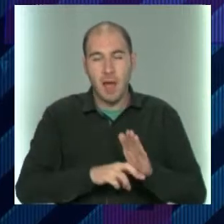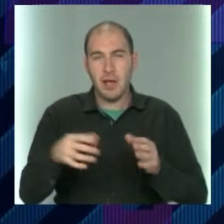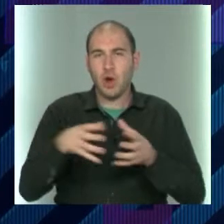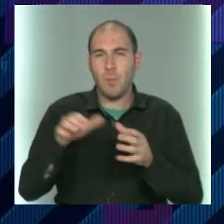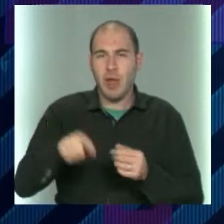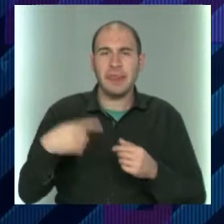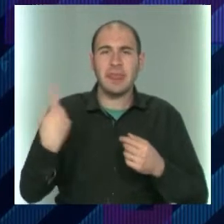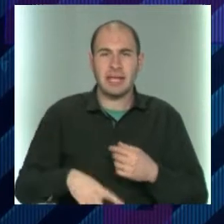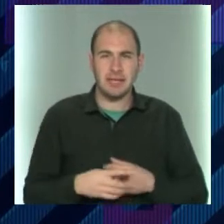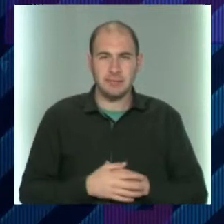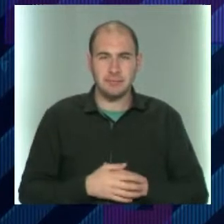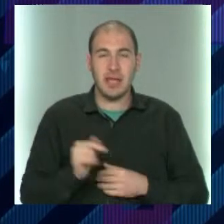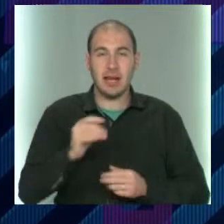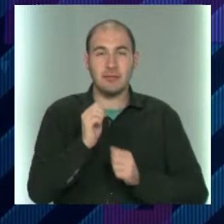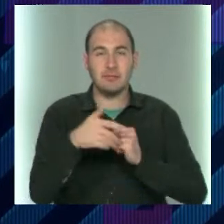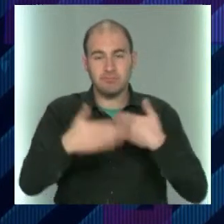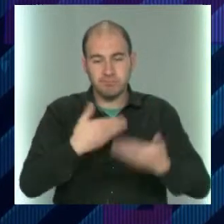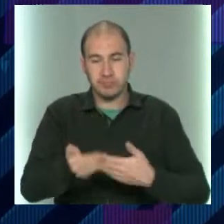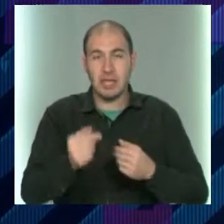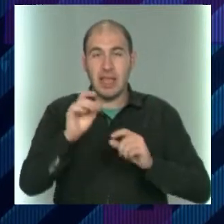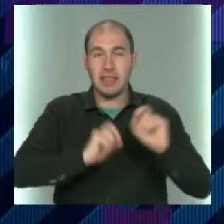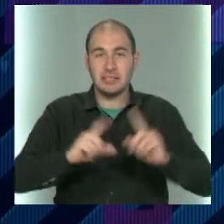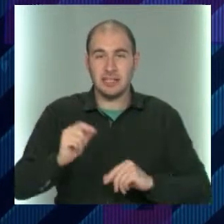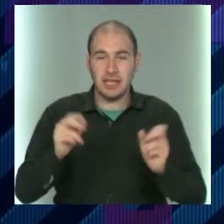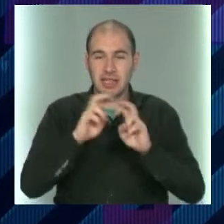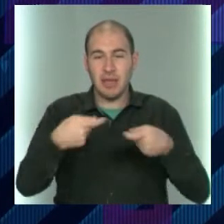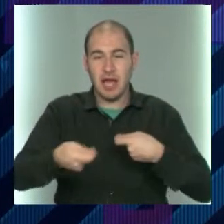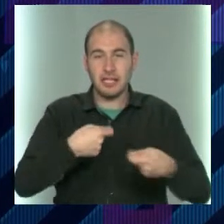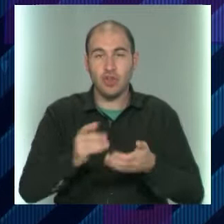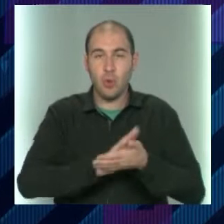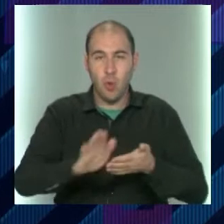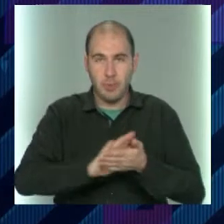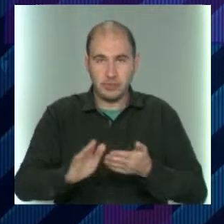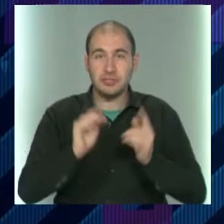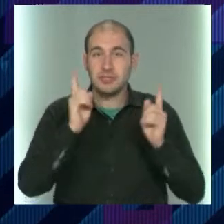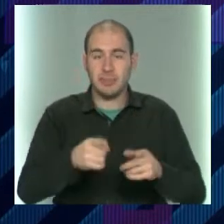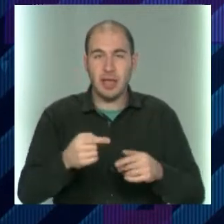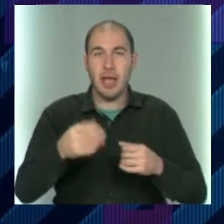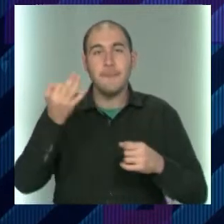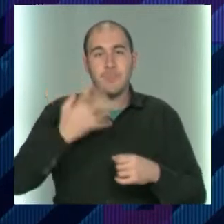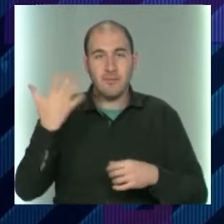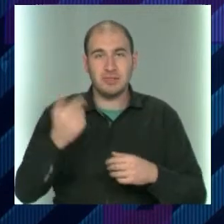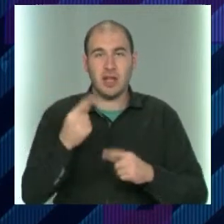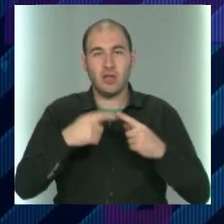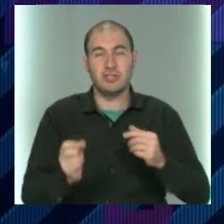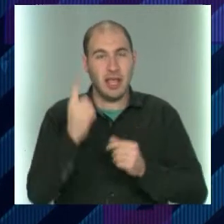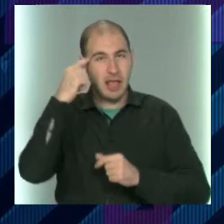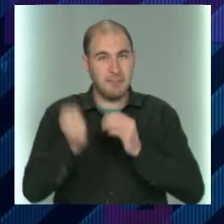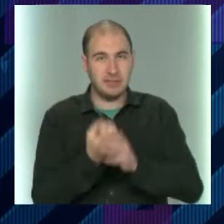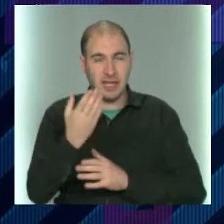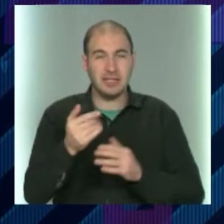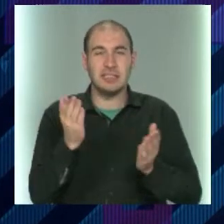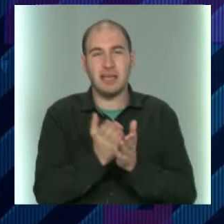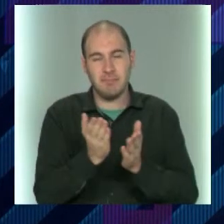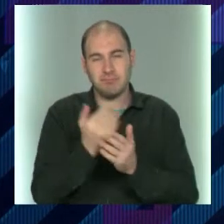Cámara están relacionados a la elaboración de estadísticas sobre la gestión de la innovación y la práctica profesional de la actividad inventiva,